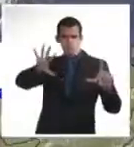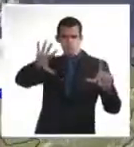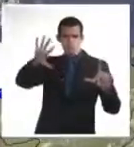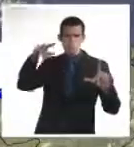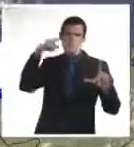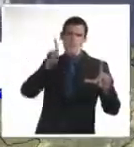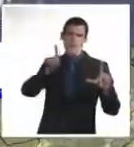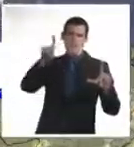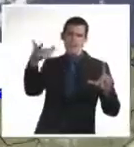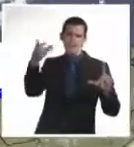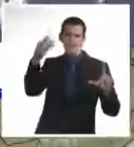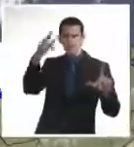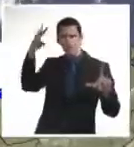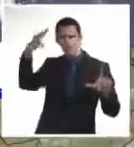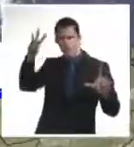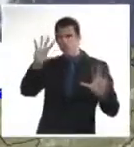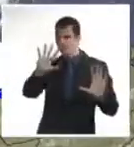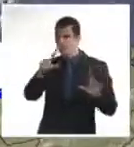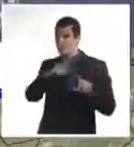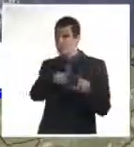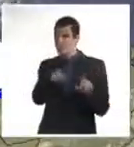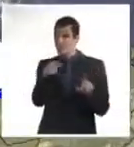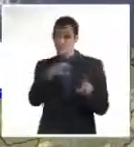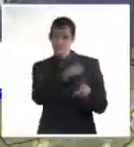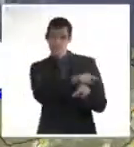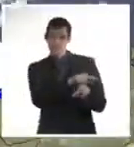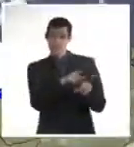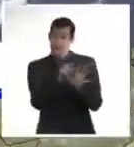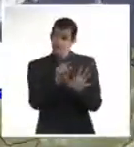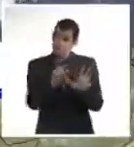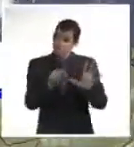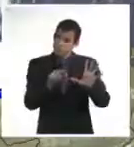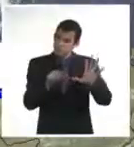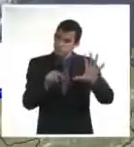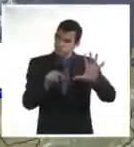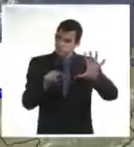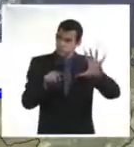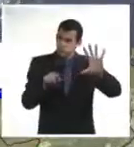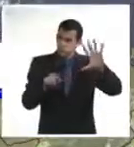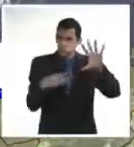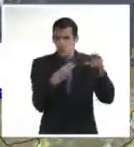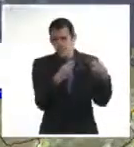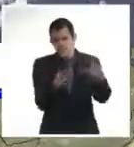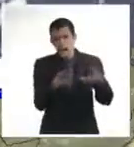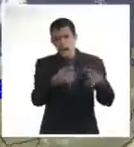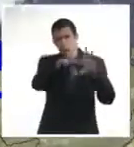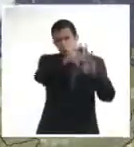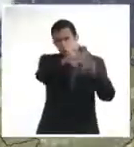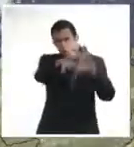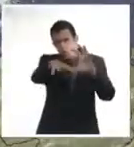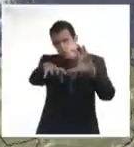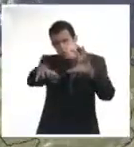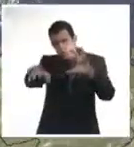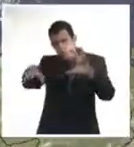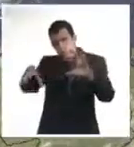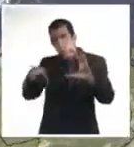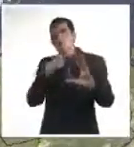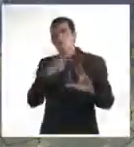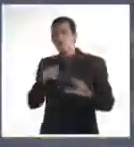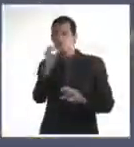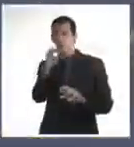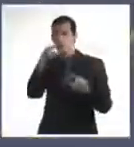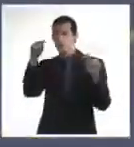la presencia de las bajas superiores incentiva la actividad de nublados con chubascos, lluvias y tormentas eléctricas, como ha ocurrido hoy en el oriente